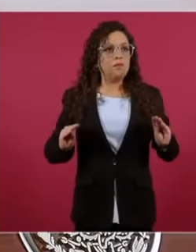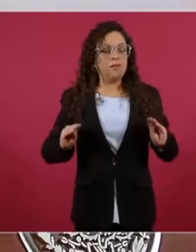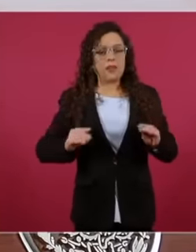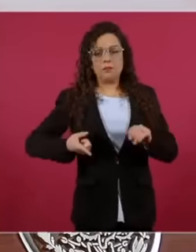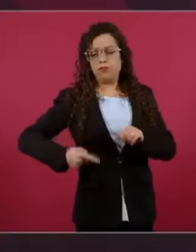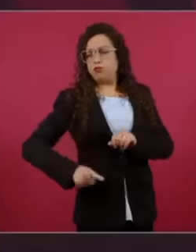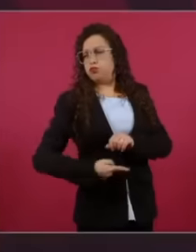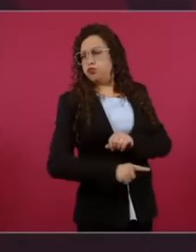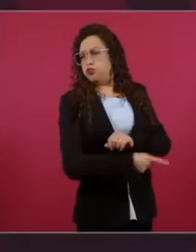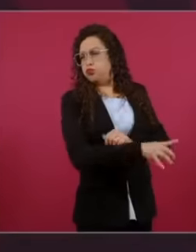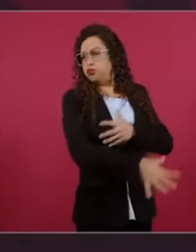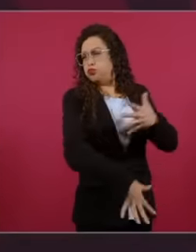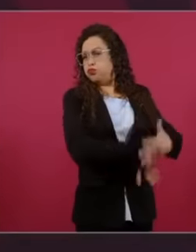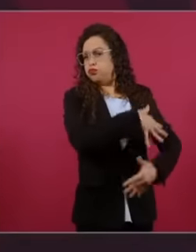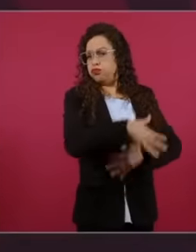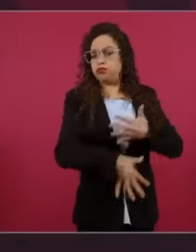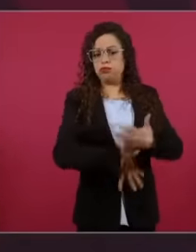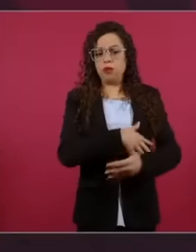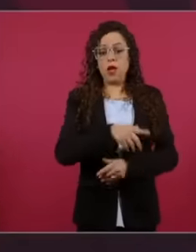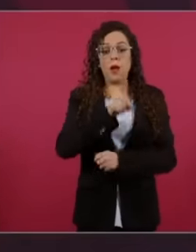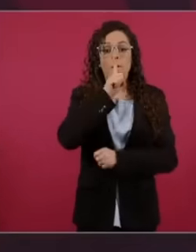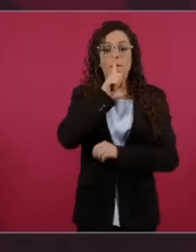¿O sabía la gente del Poder Judicial?